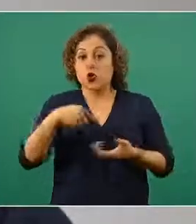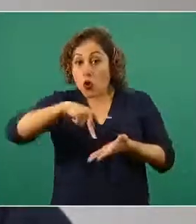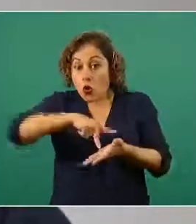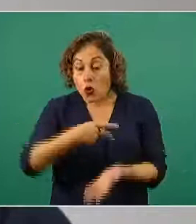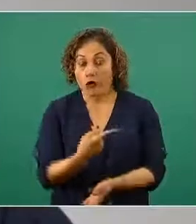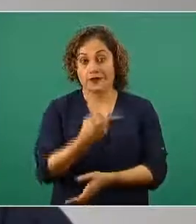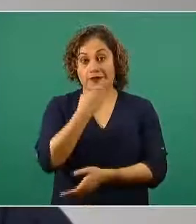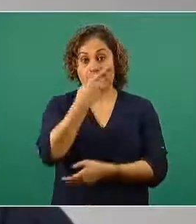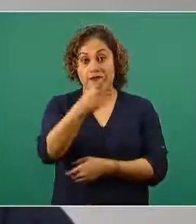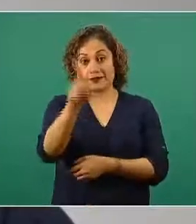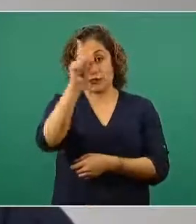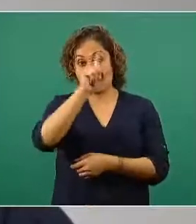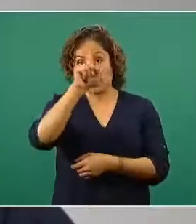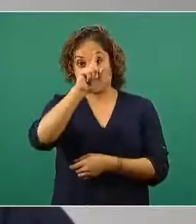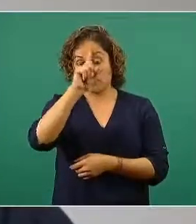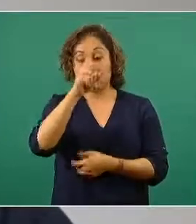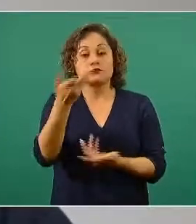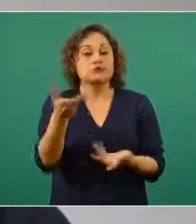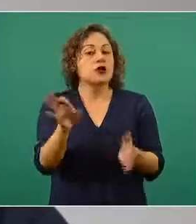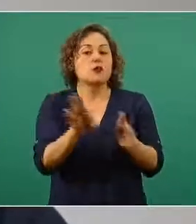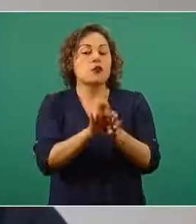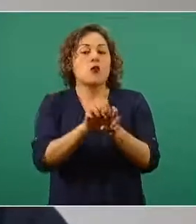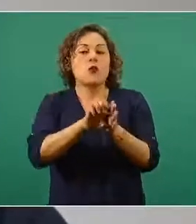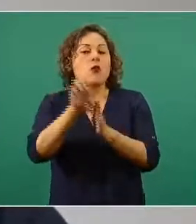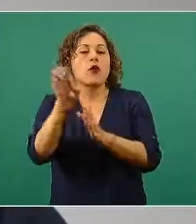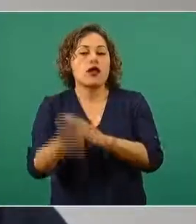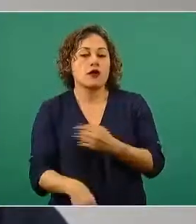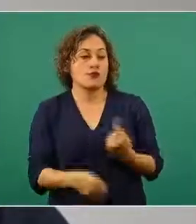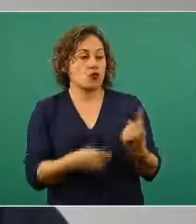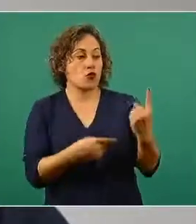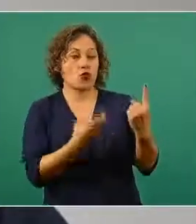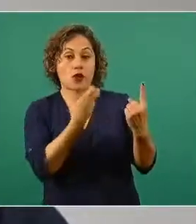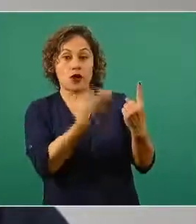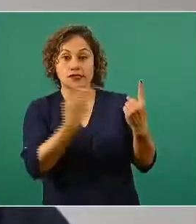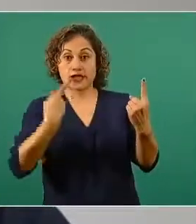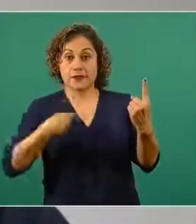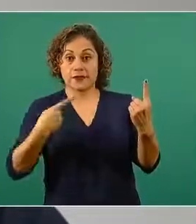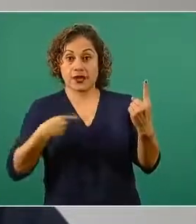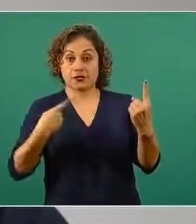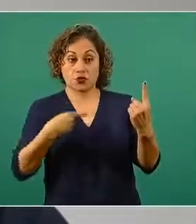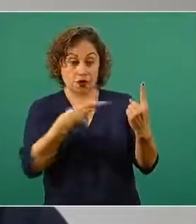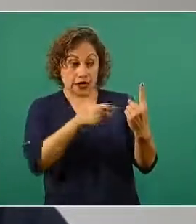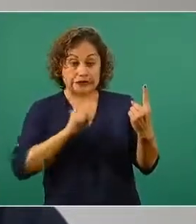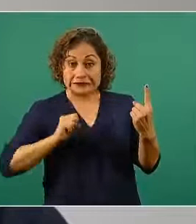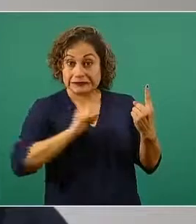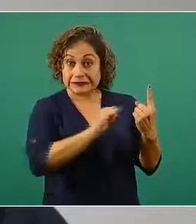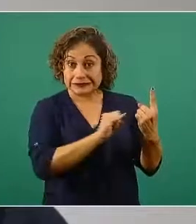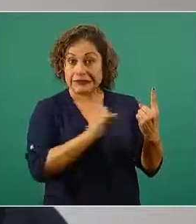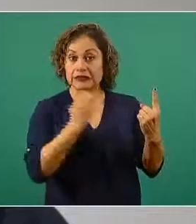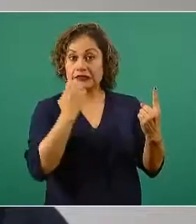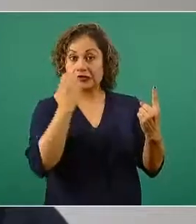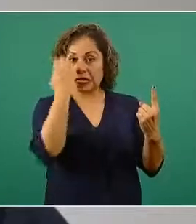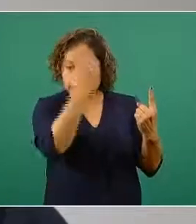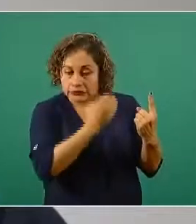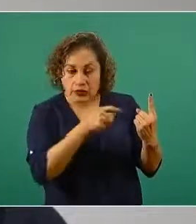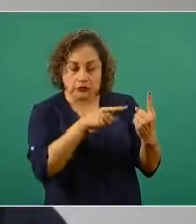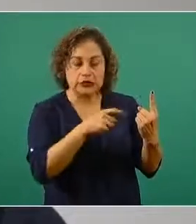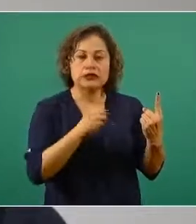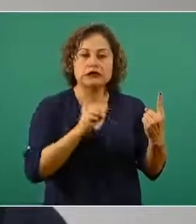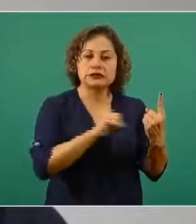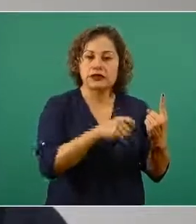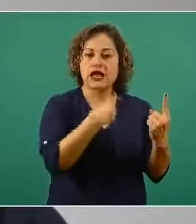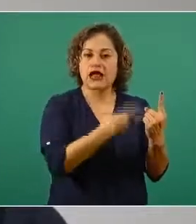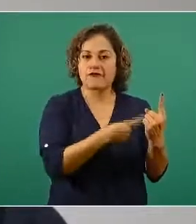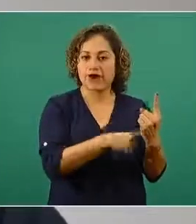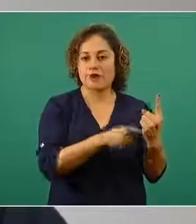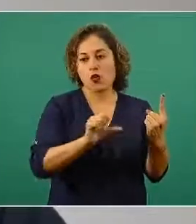momento es contacto de un caso confirmado debe de también resguardarse bajo